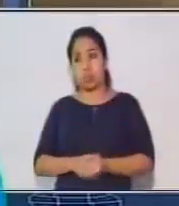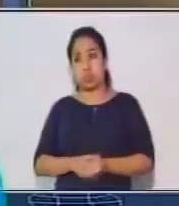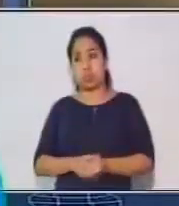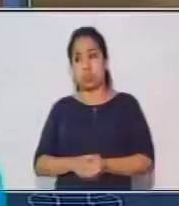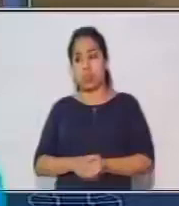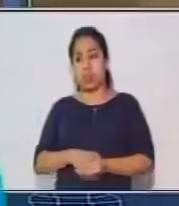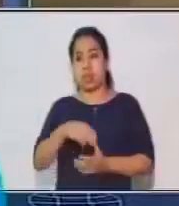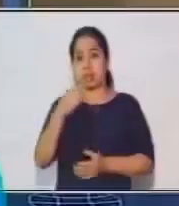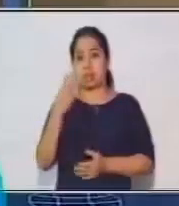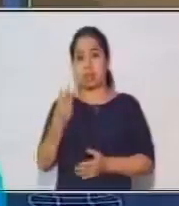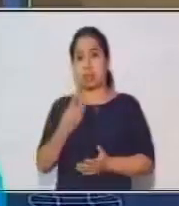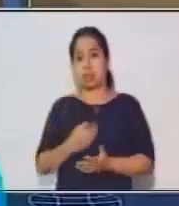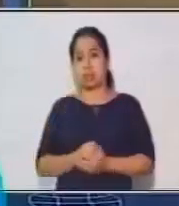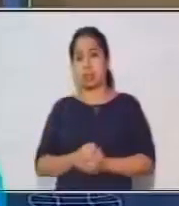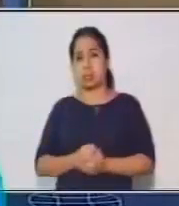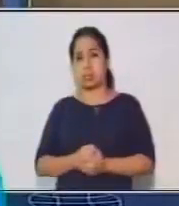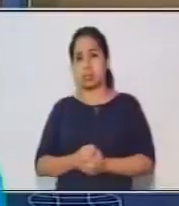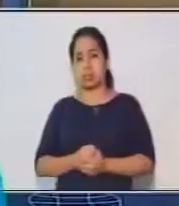3